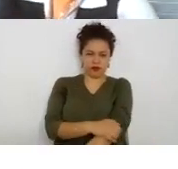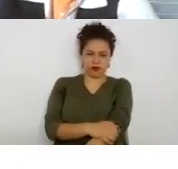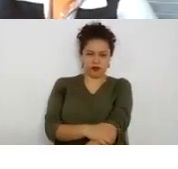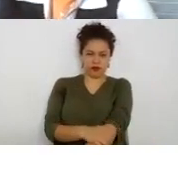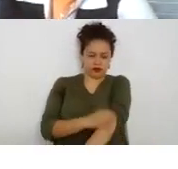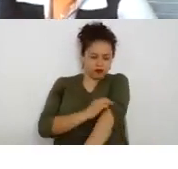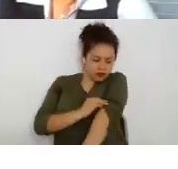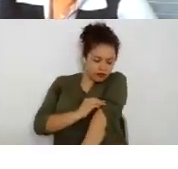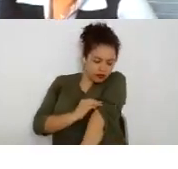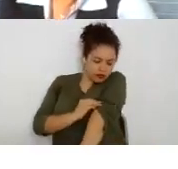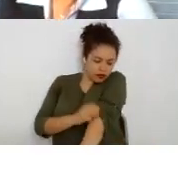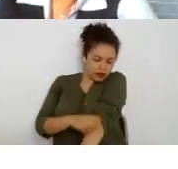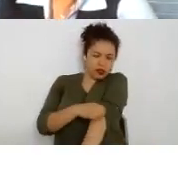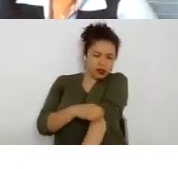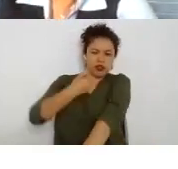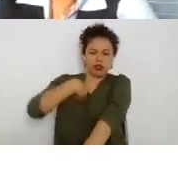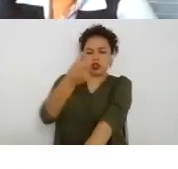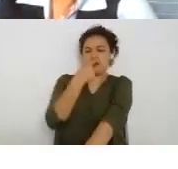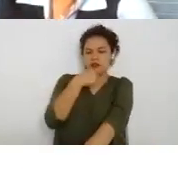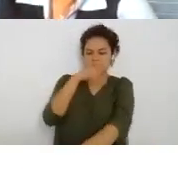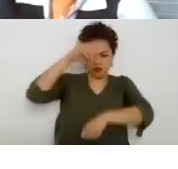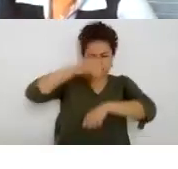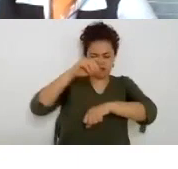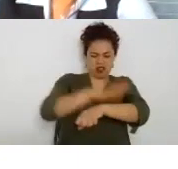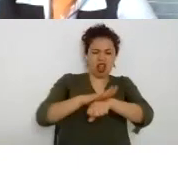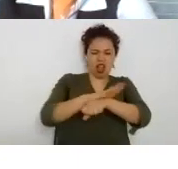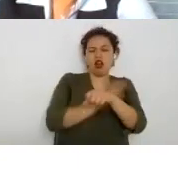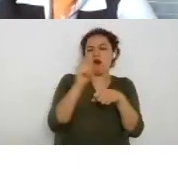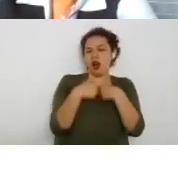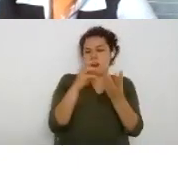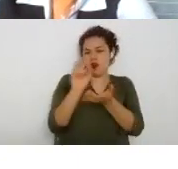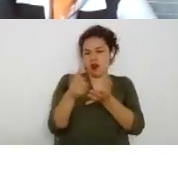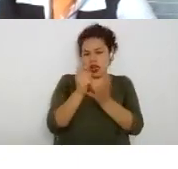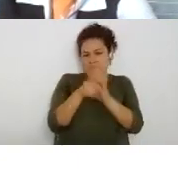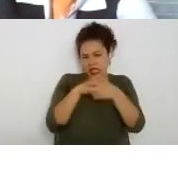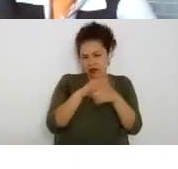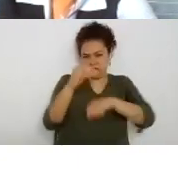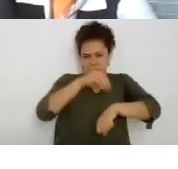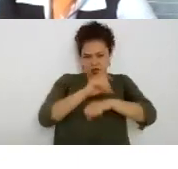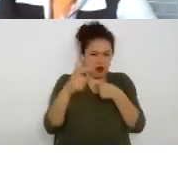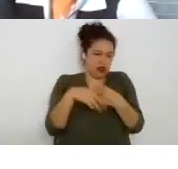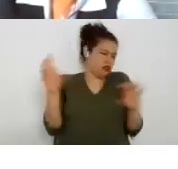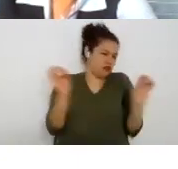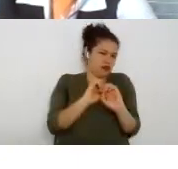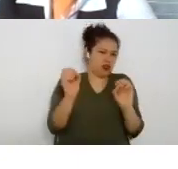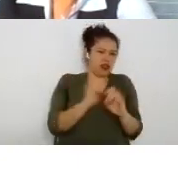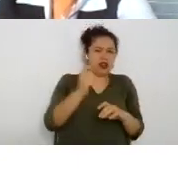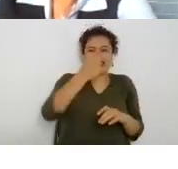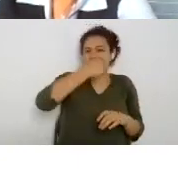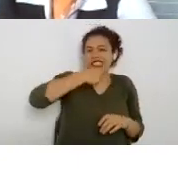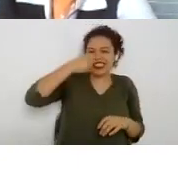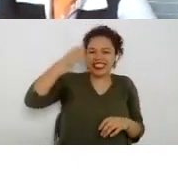nosotros no podemos aplicar ningún tipo de medicamento, ni ungüento, ni pomadas, ni crema, y mucho menos pasta de dientes, que es lo que